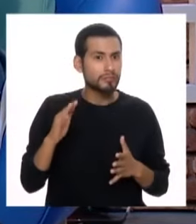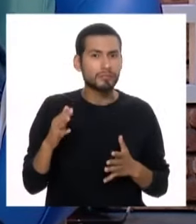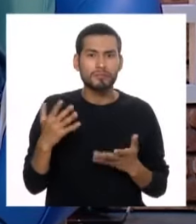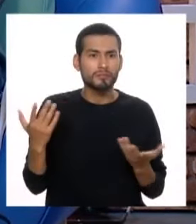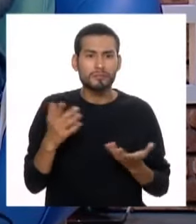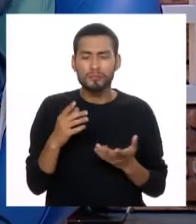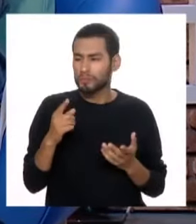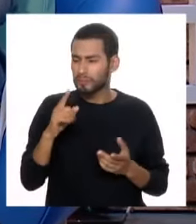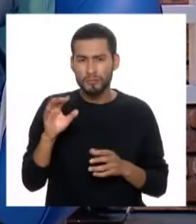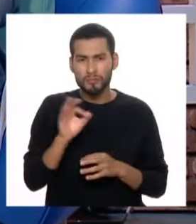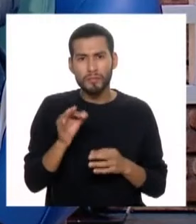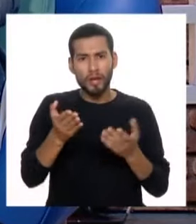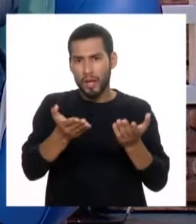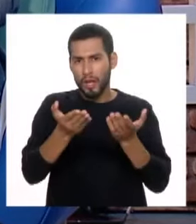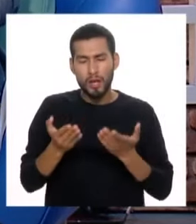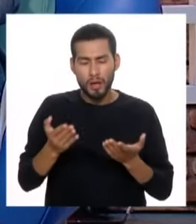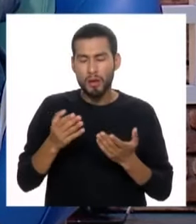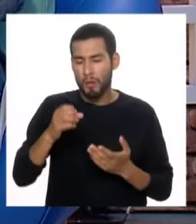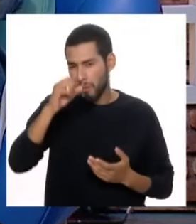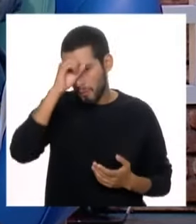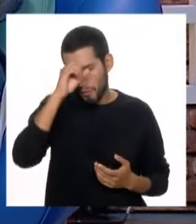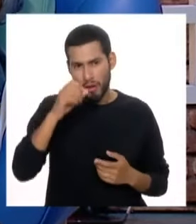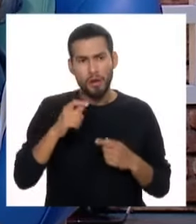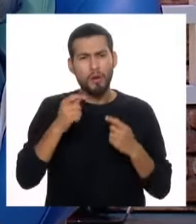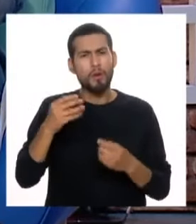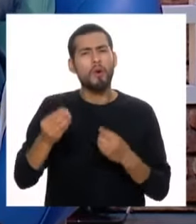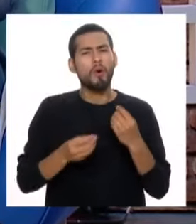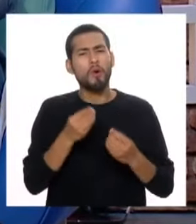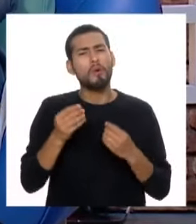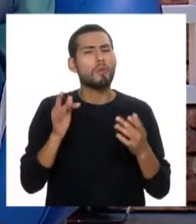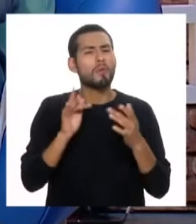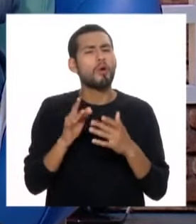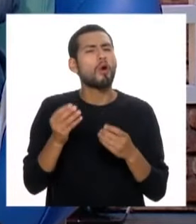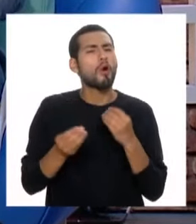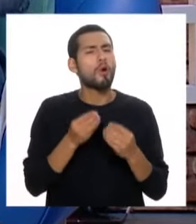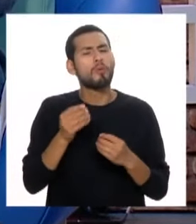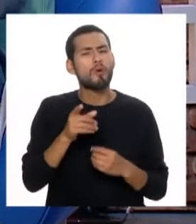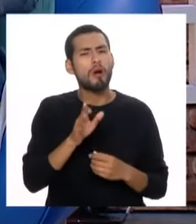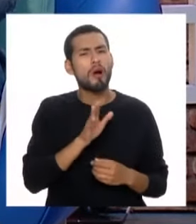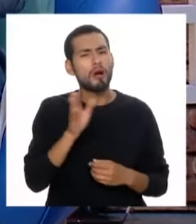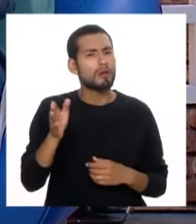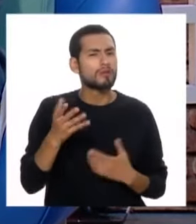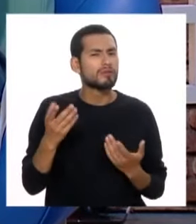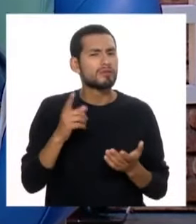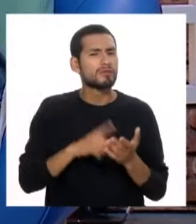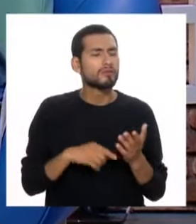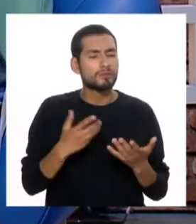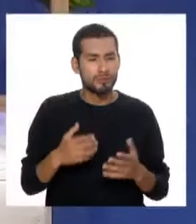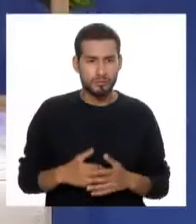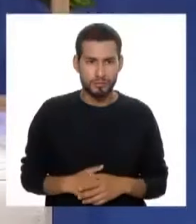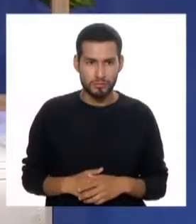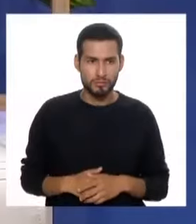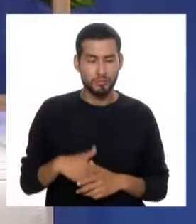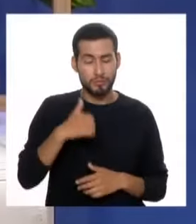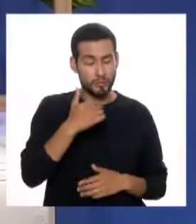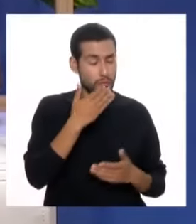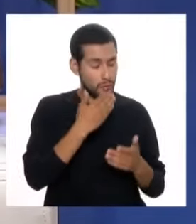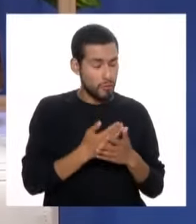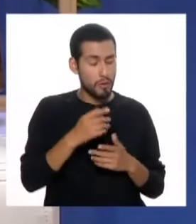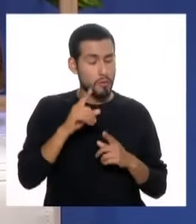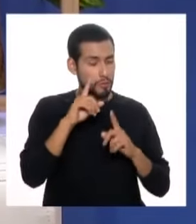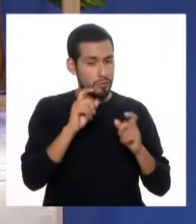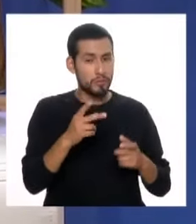sido invitados para que vayan a donar, ¿cómo pueden hacer? ¿Dónde pueden ir? ¿A qué canales de comunicación? Excelente pregunta. Hay? Mire lo que nos